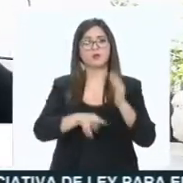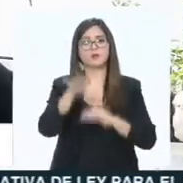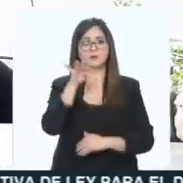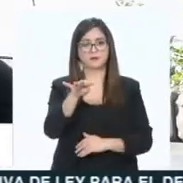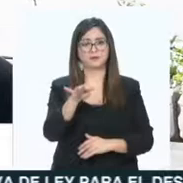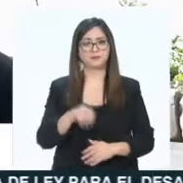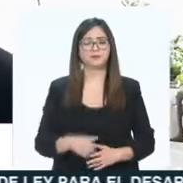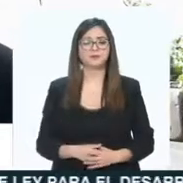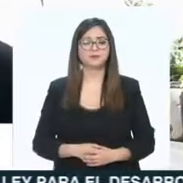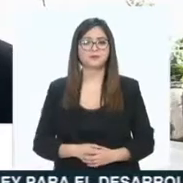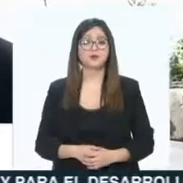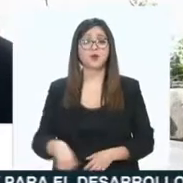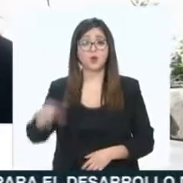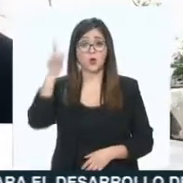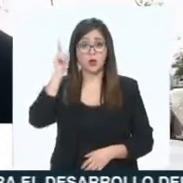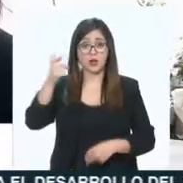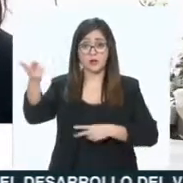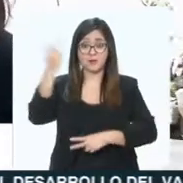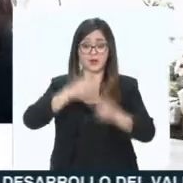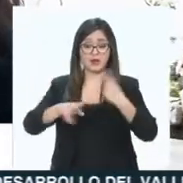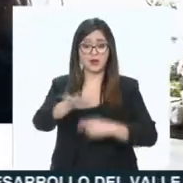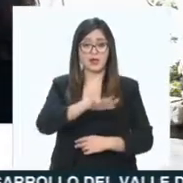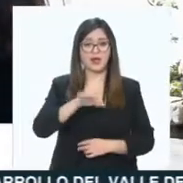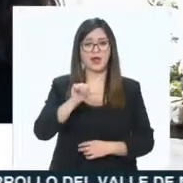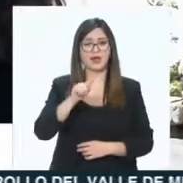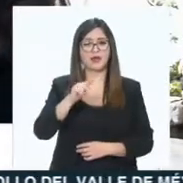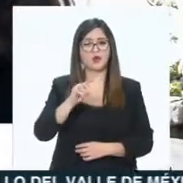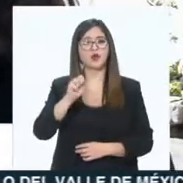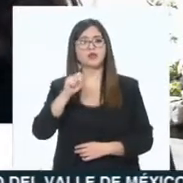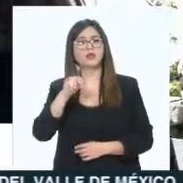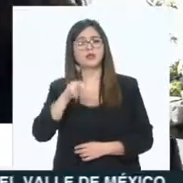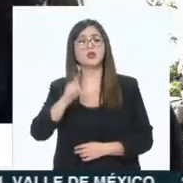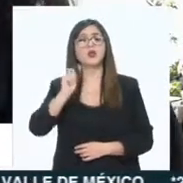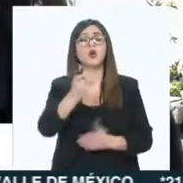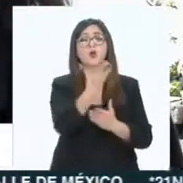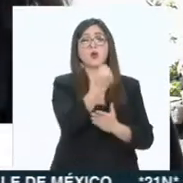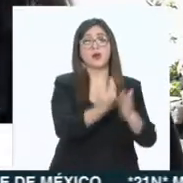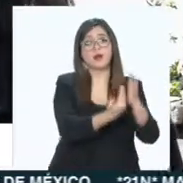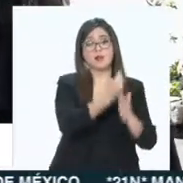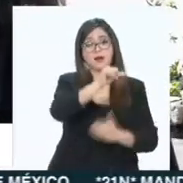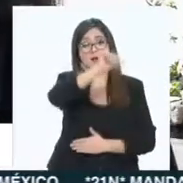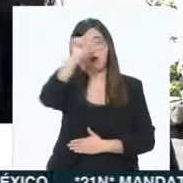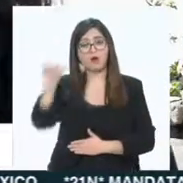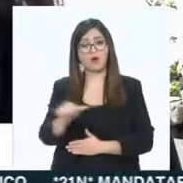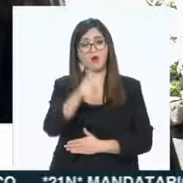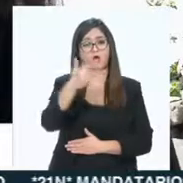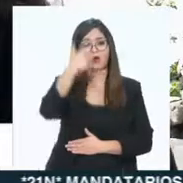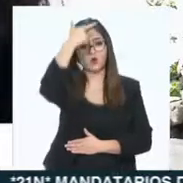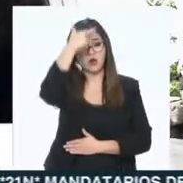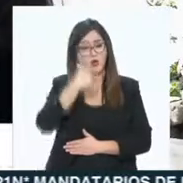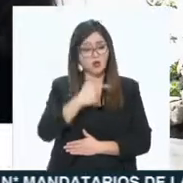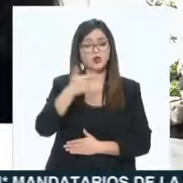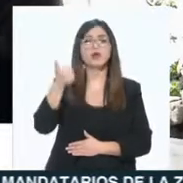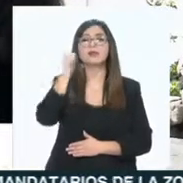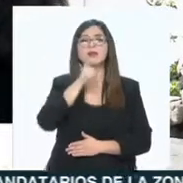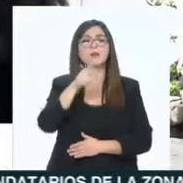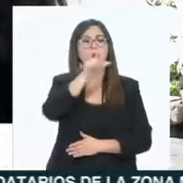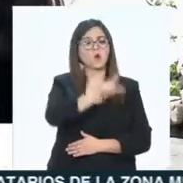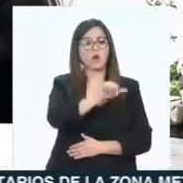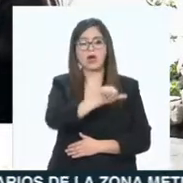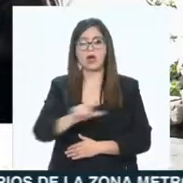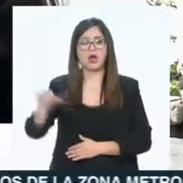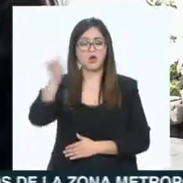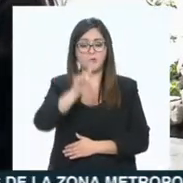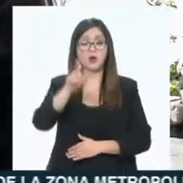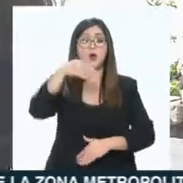que se den una vuelta al Atrio de San Francisco. Los horarios son de 9 de la mañana a 8 de la noche. Está abierto todos los días y no tiene ningún